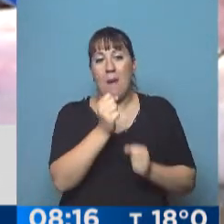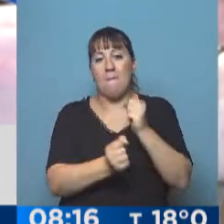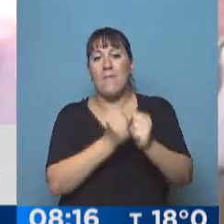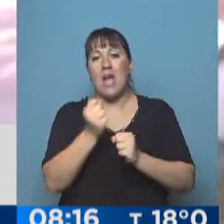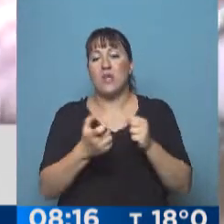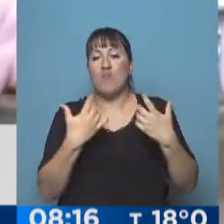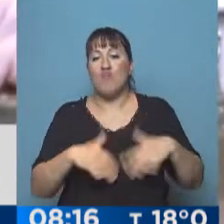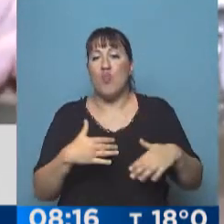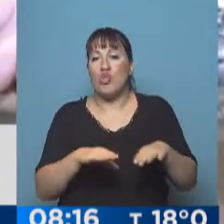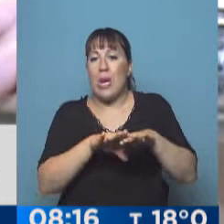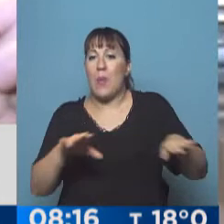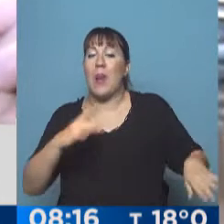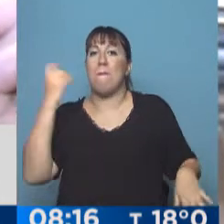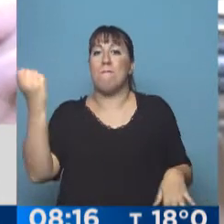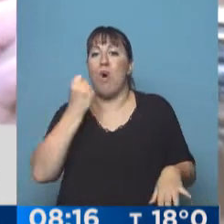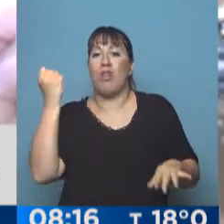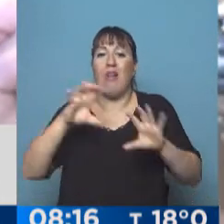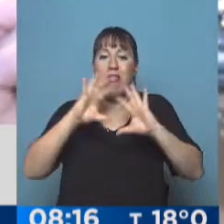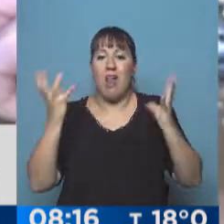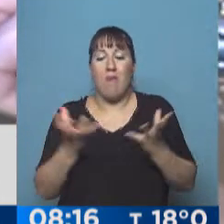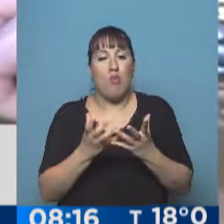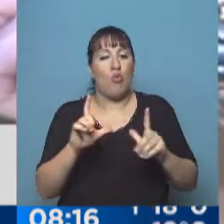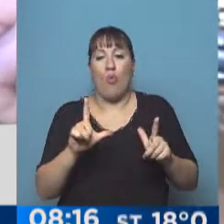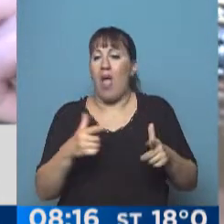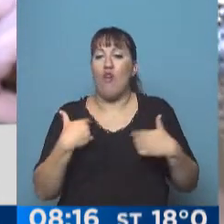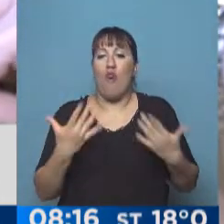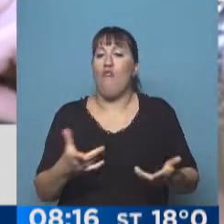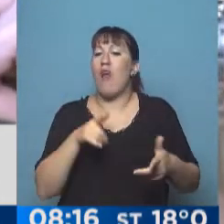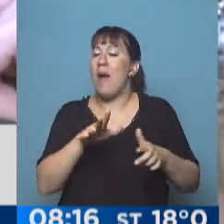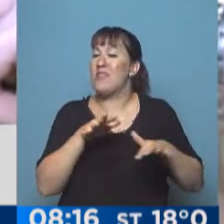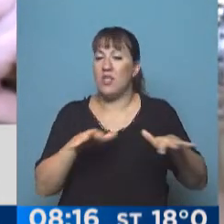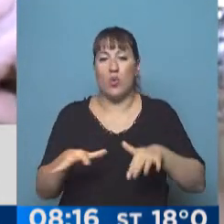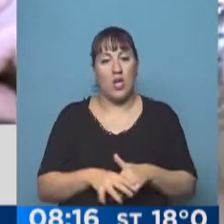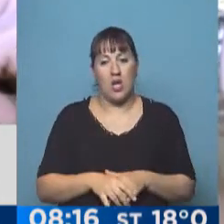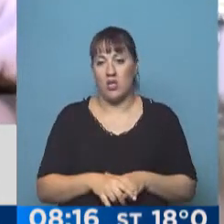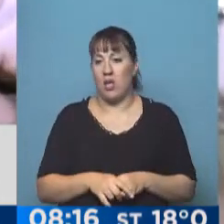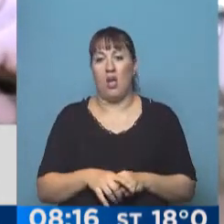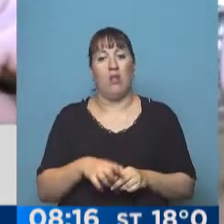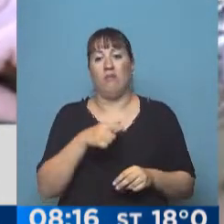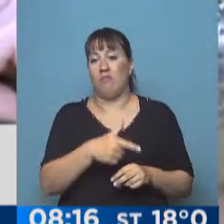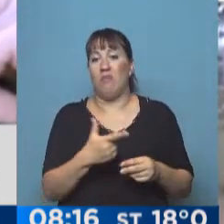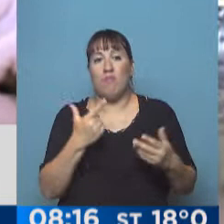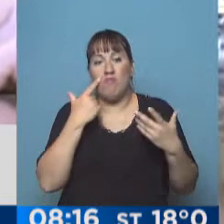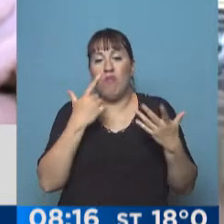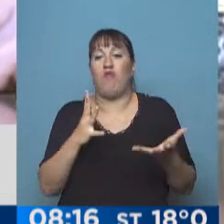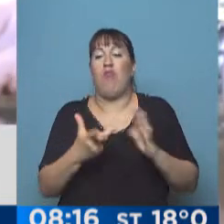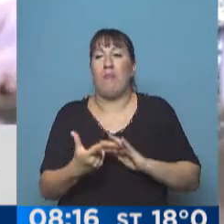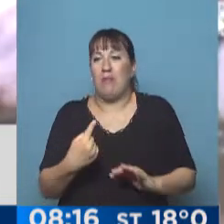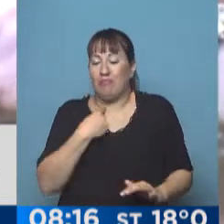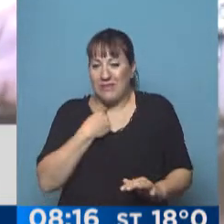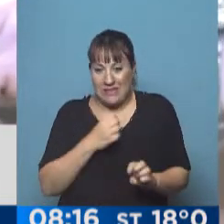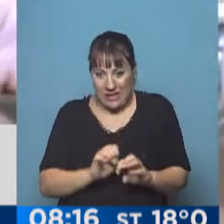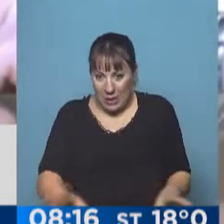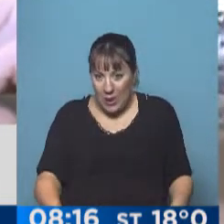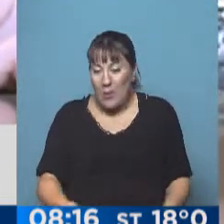empresas de mucho nivel y envergadura en el mundo que no están dispuestas a hacer este tipo de situaciones y que lo sigue lo expone los expone de una forma terrible y que eso